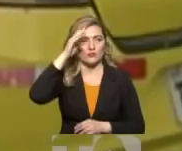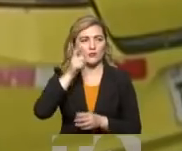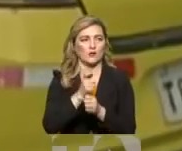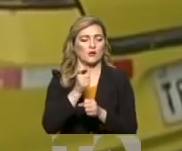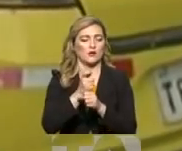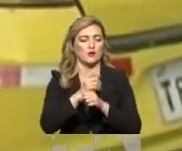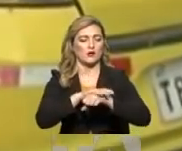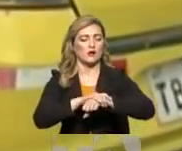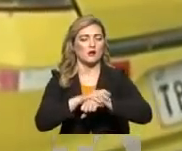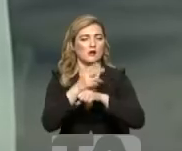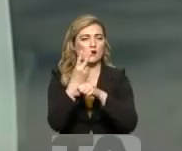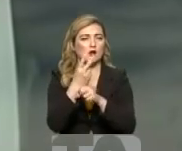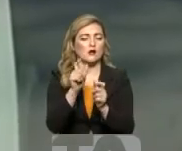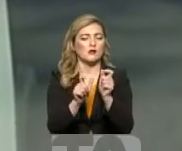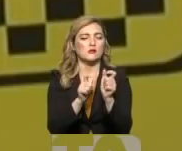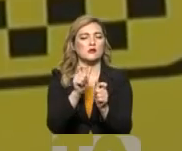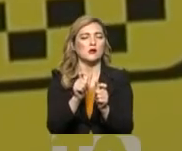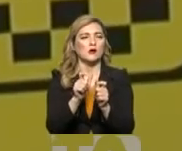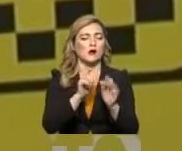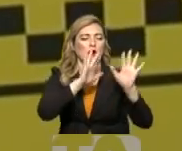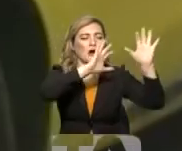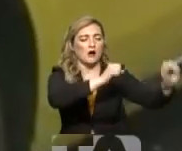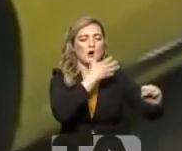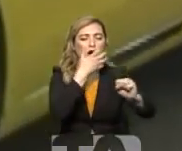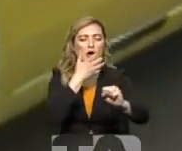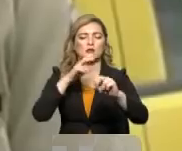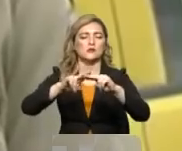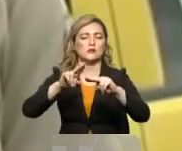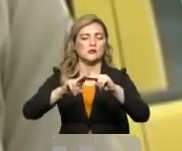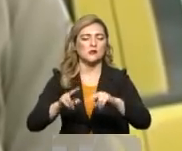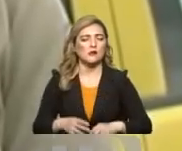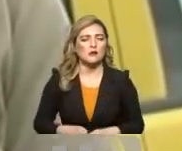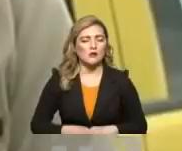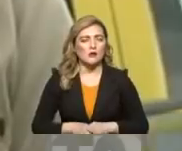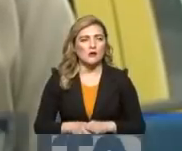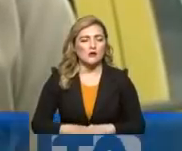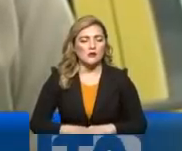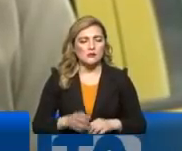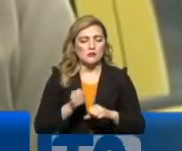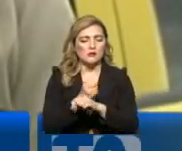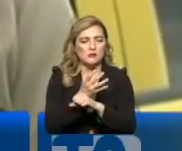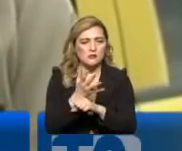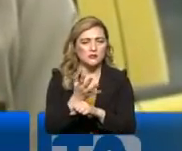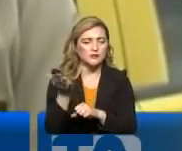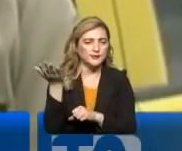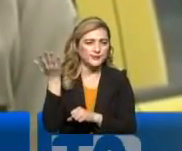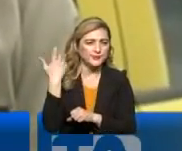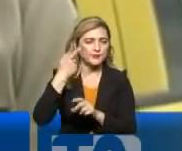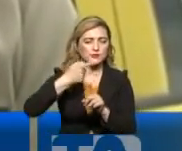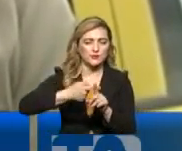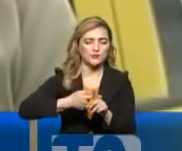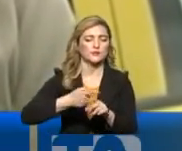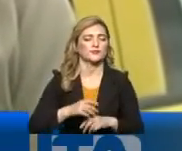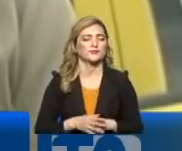2 sujetos que se dedicaban al secuestro exprés en este taxi. Hemos venido recomendando desde hace varios meses